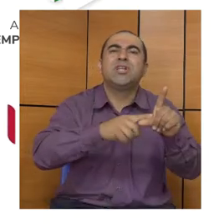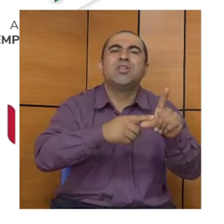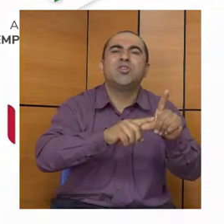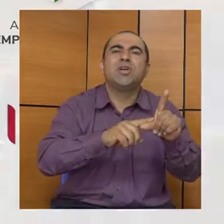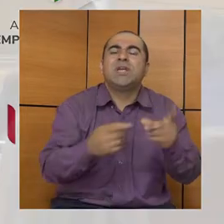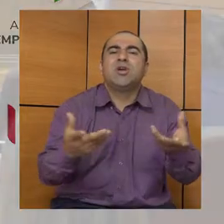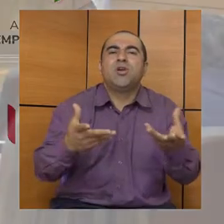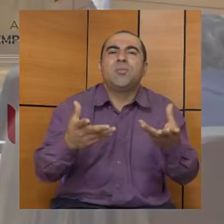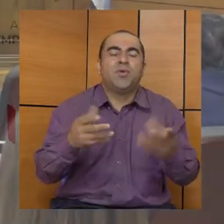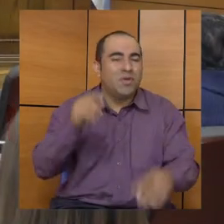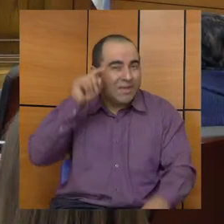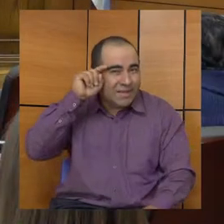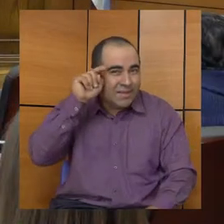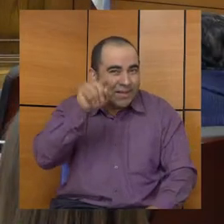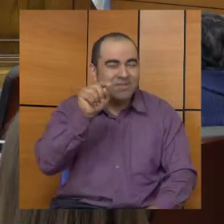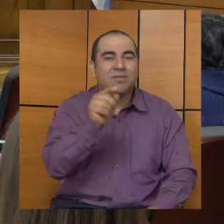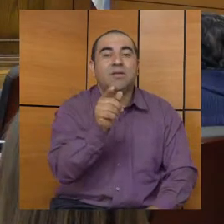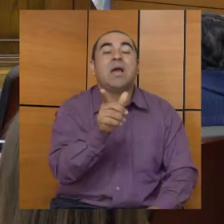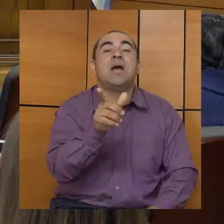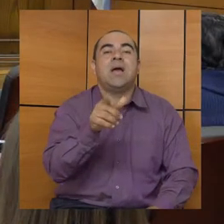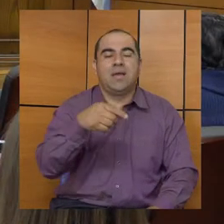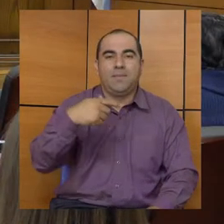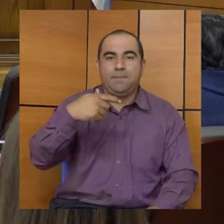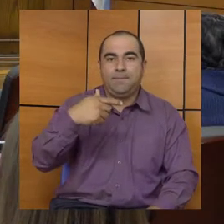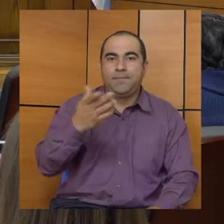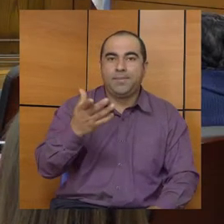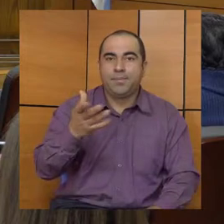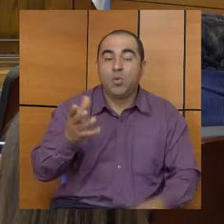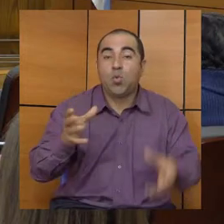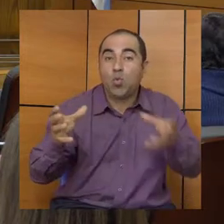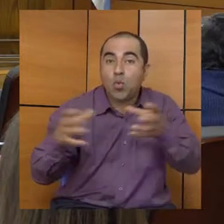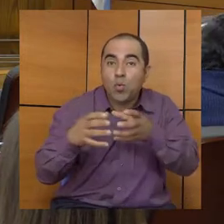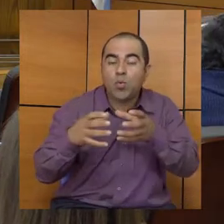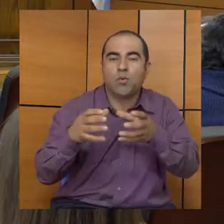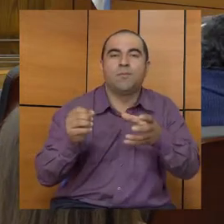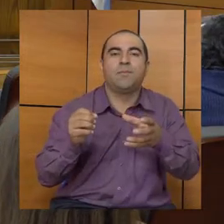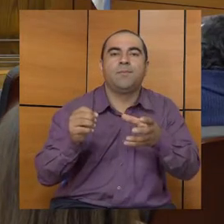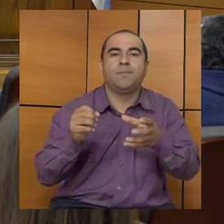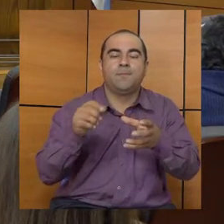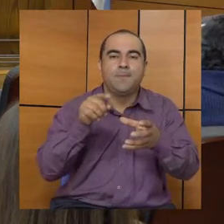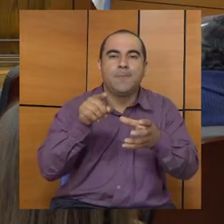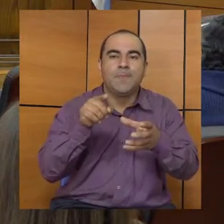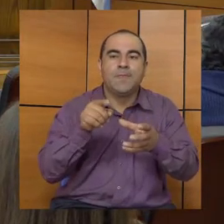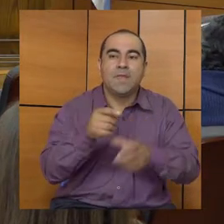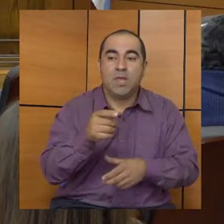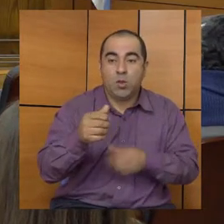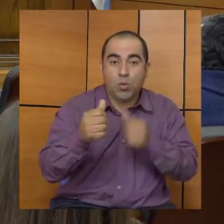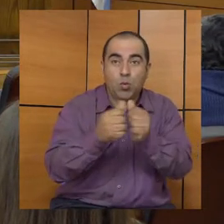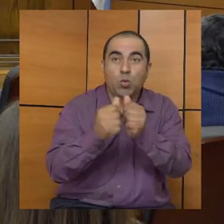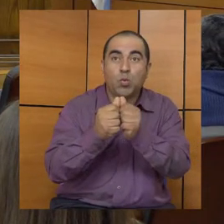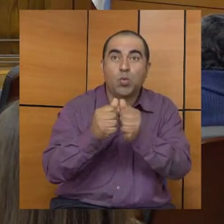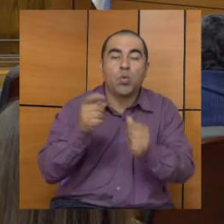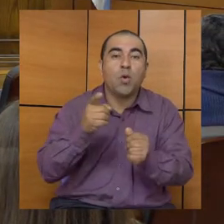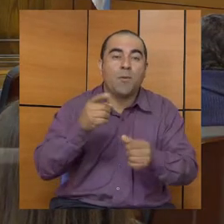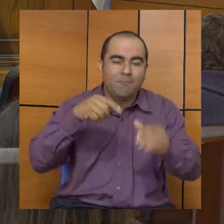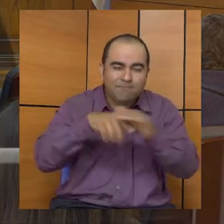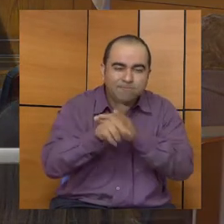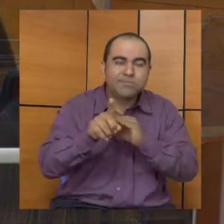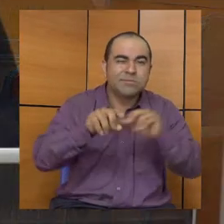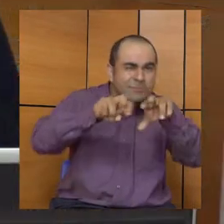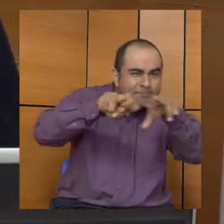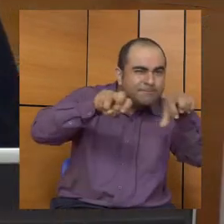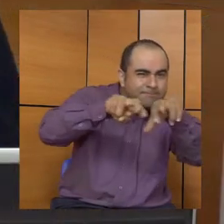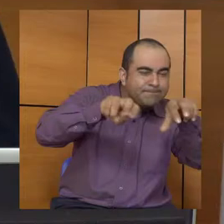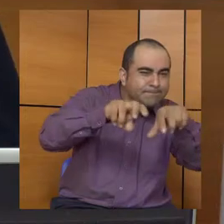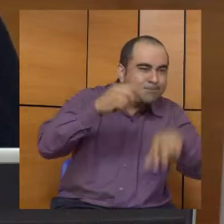vista, trabajo por una parte dentro del grupo de investigación de marketing analítico